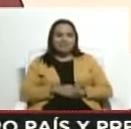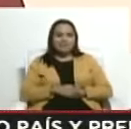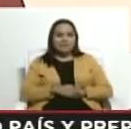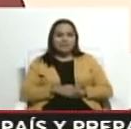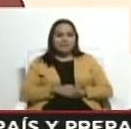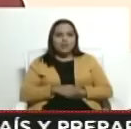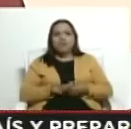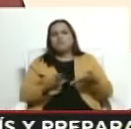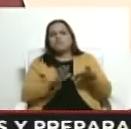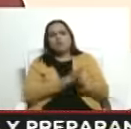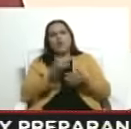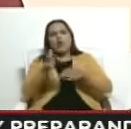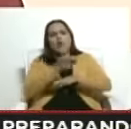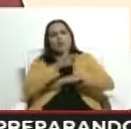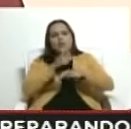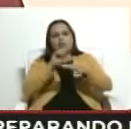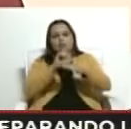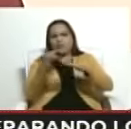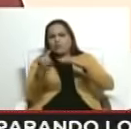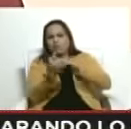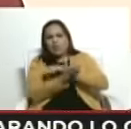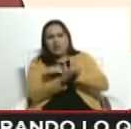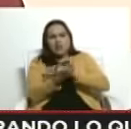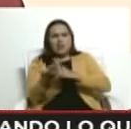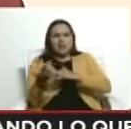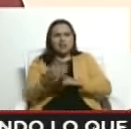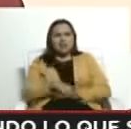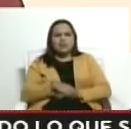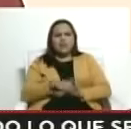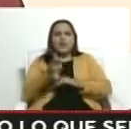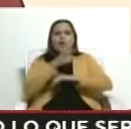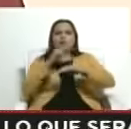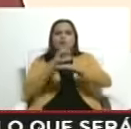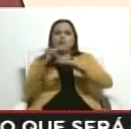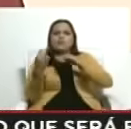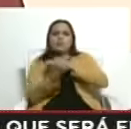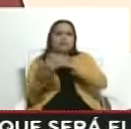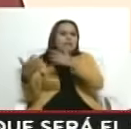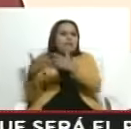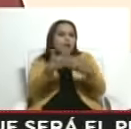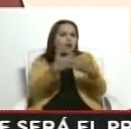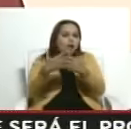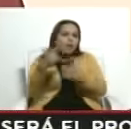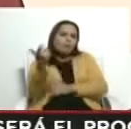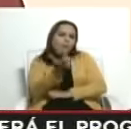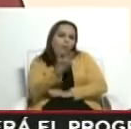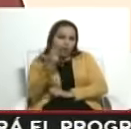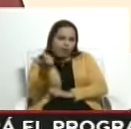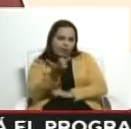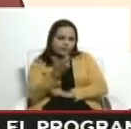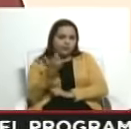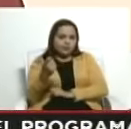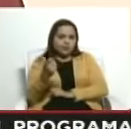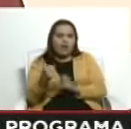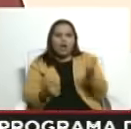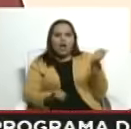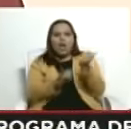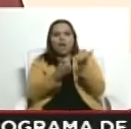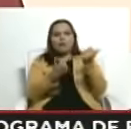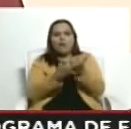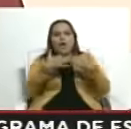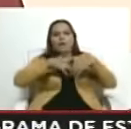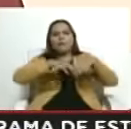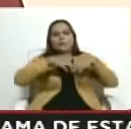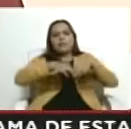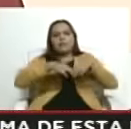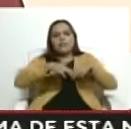Guyana... El gobierno de Guyana es un gobierno guerrerista, dirigido por el sector privado, por